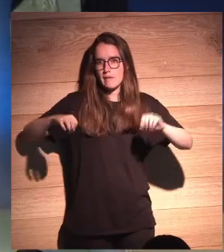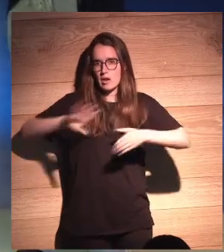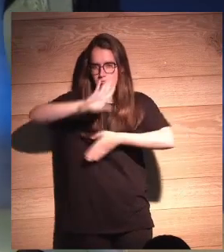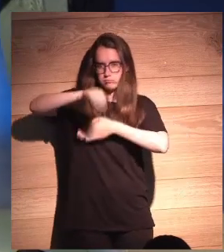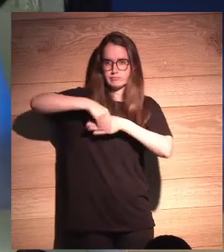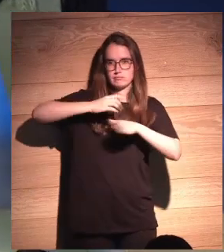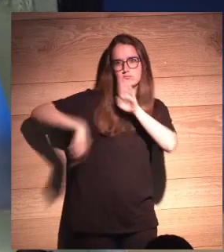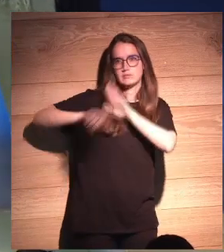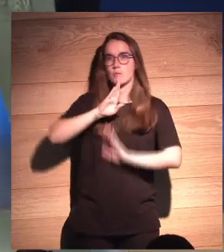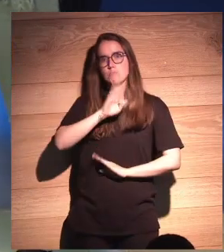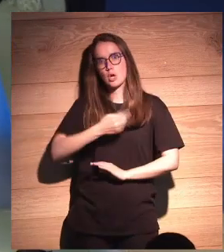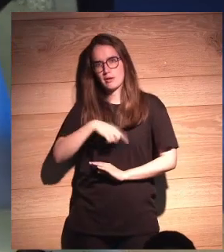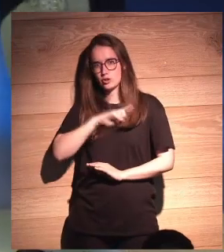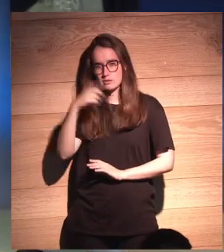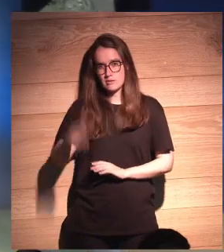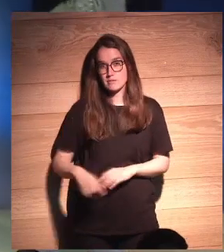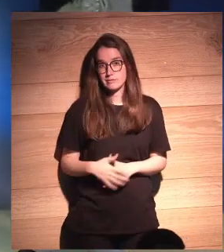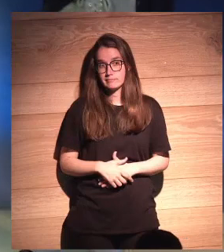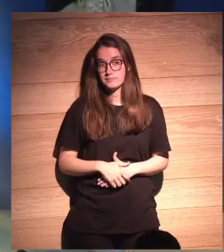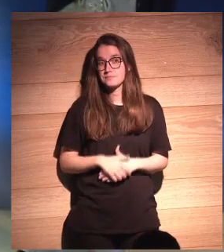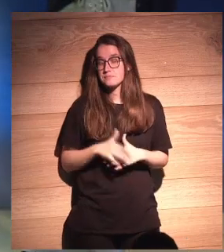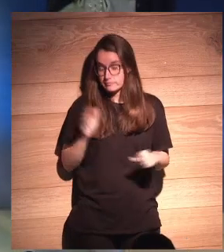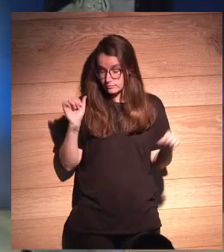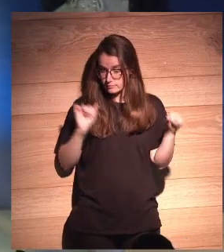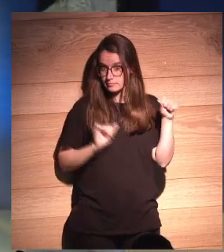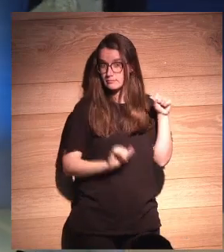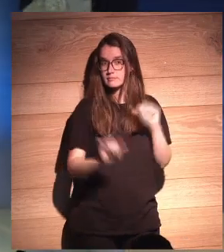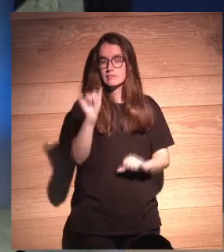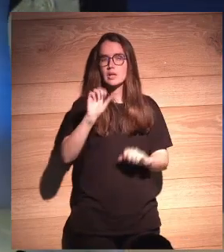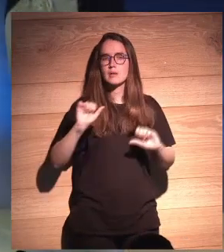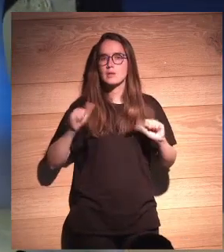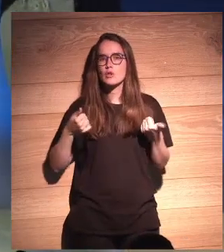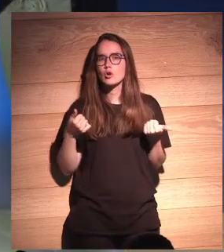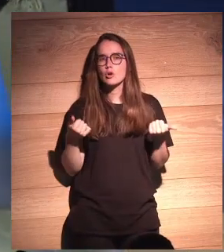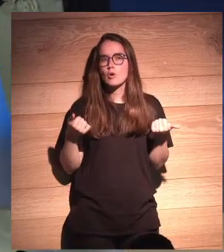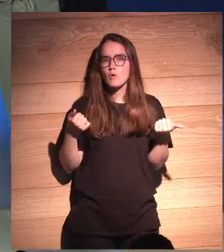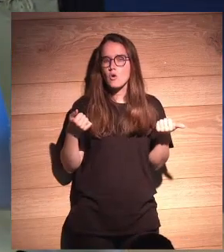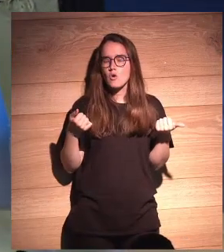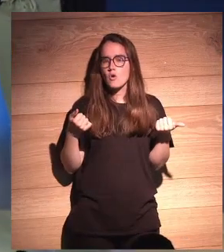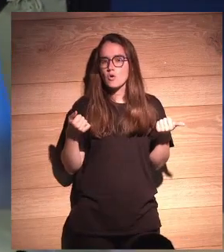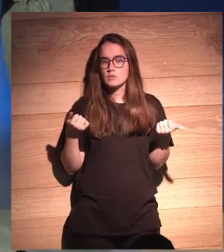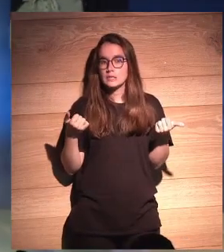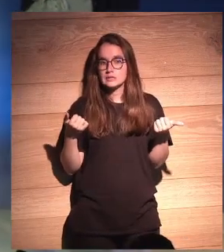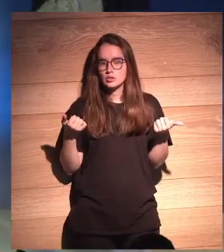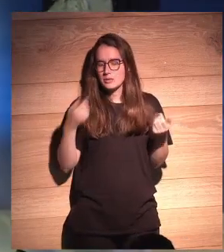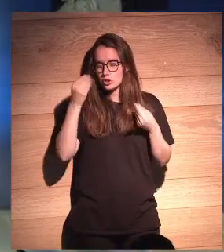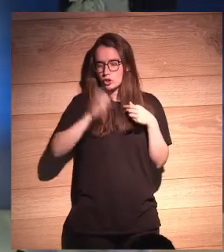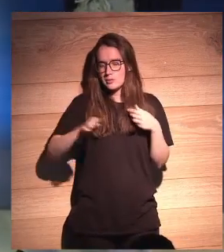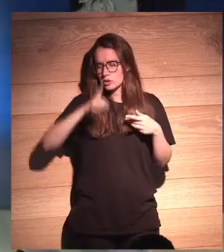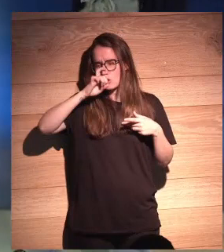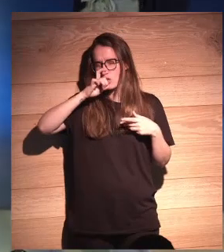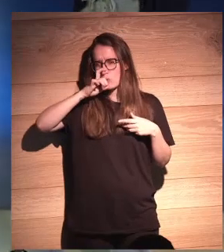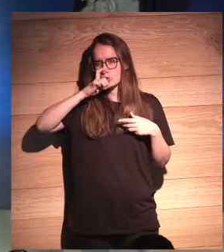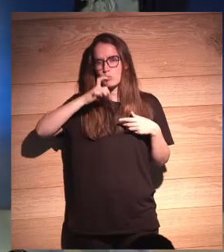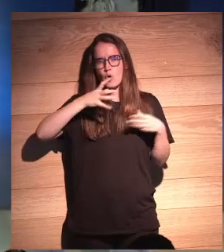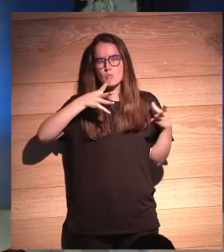pues esto nos mola a nosotros también. Y a partir de ahí empezó como una avalancha. La verdad es que esos meses creo que los recordamos como